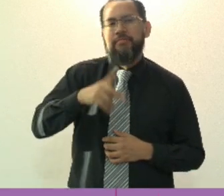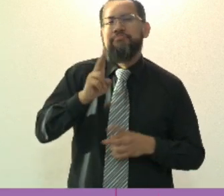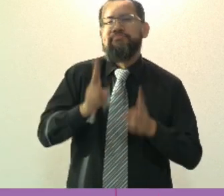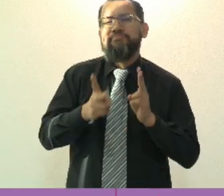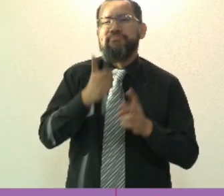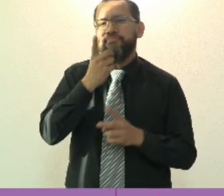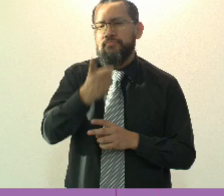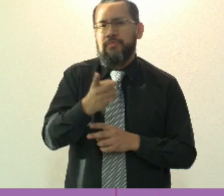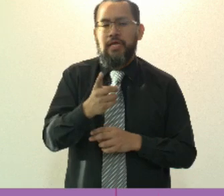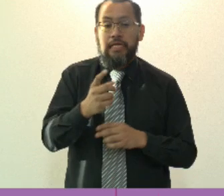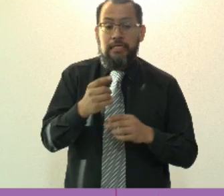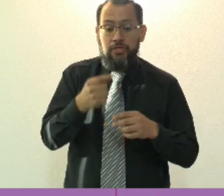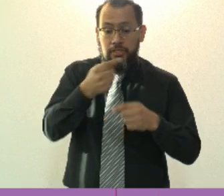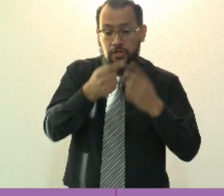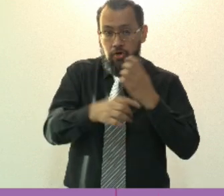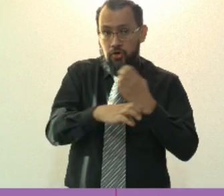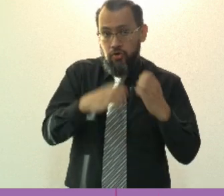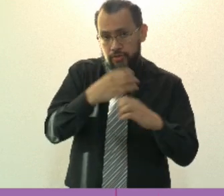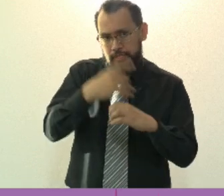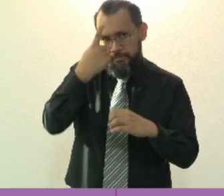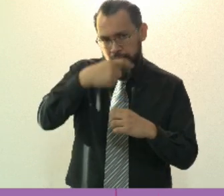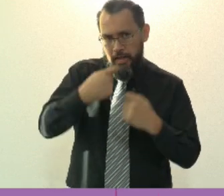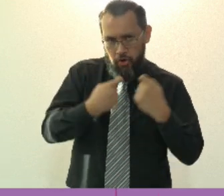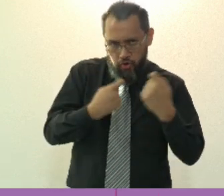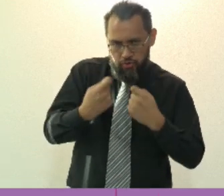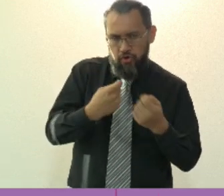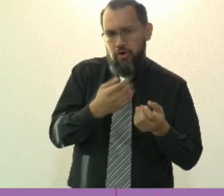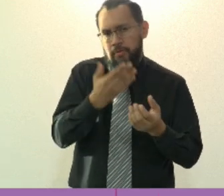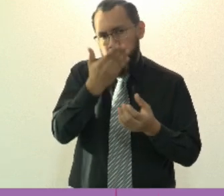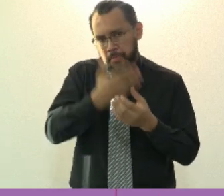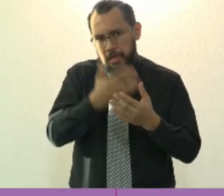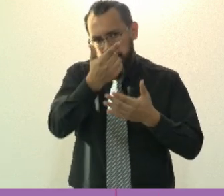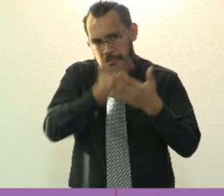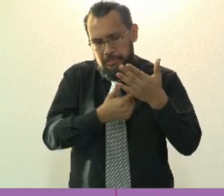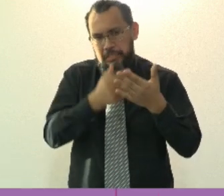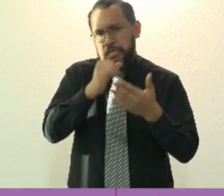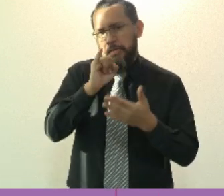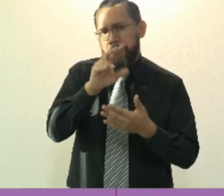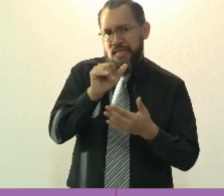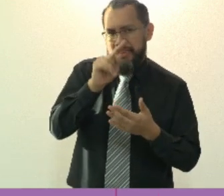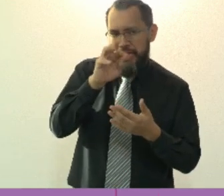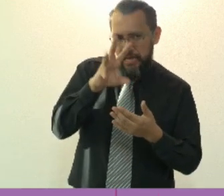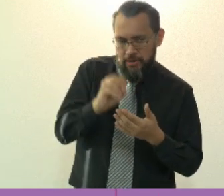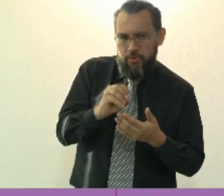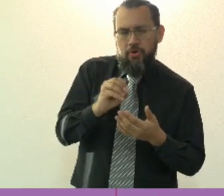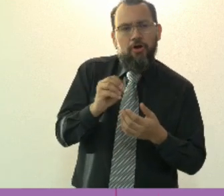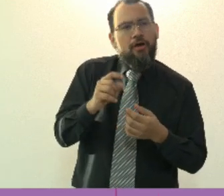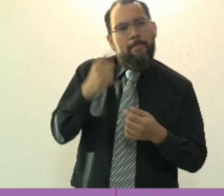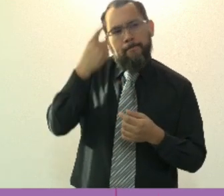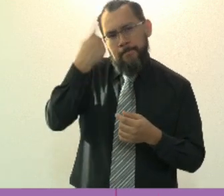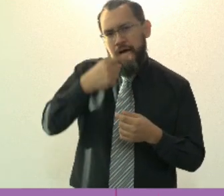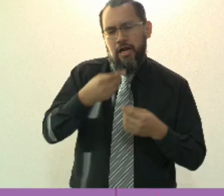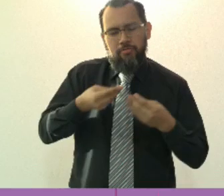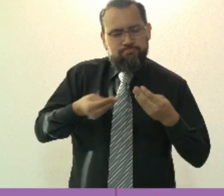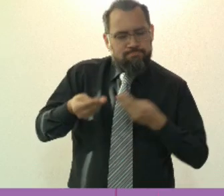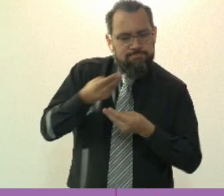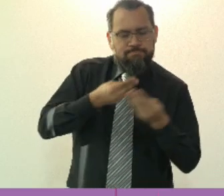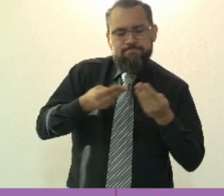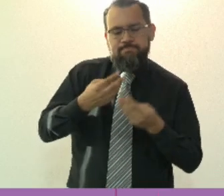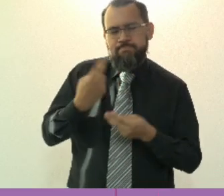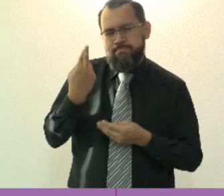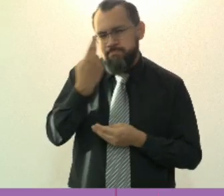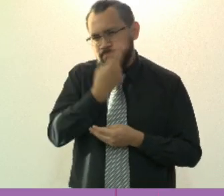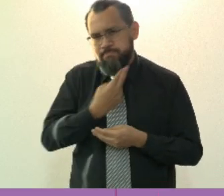los instrumentos de control, el inventario nos ha servido para resolver recursos de revisión y